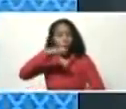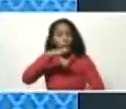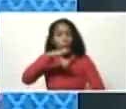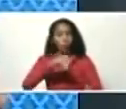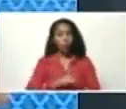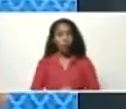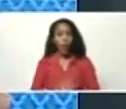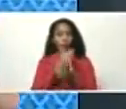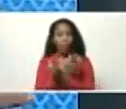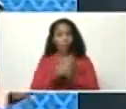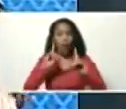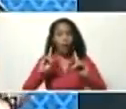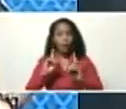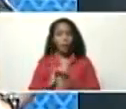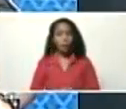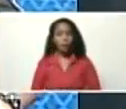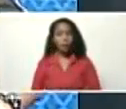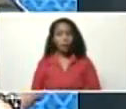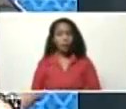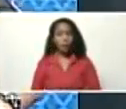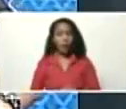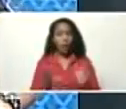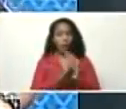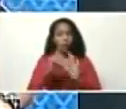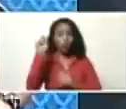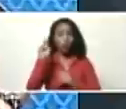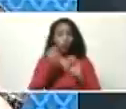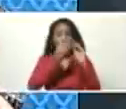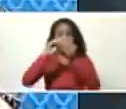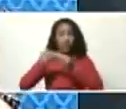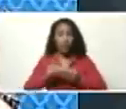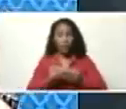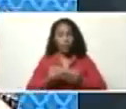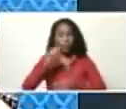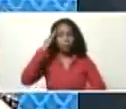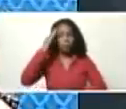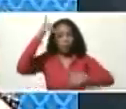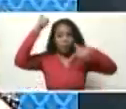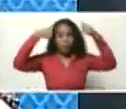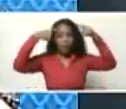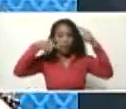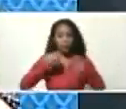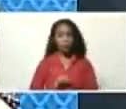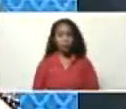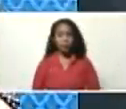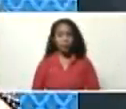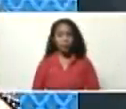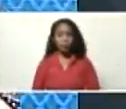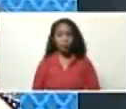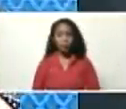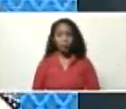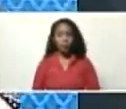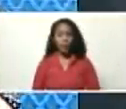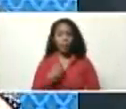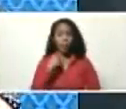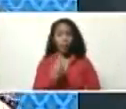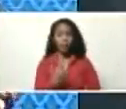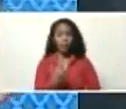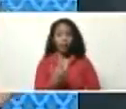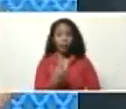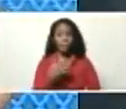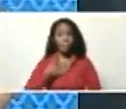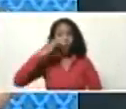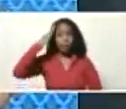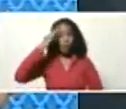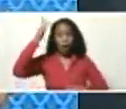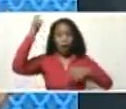la democracia, restituyeron la Constitución, restituyeron al comandante Hugo Chávez en su puesto de mando. Decía mi comandante